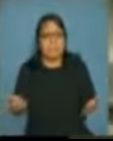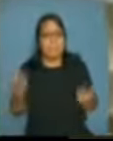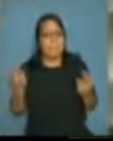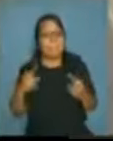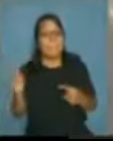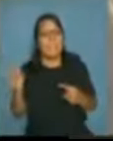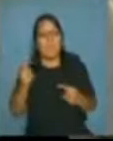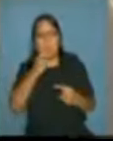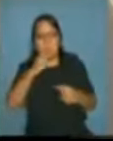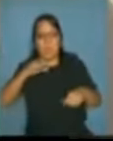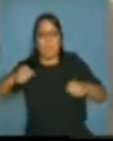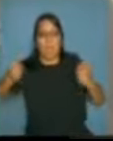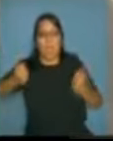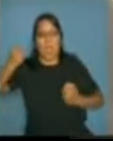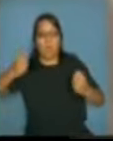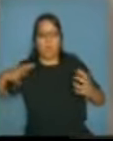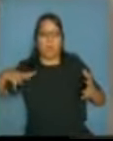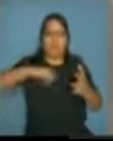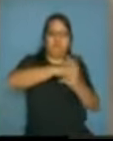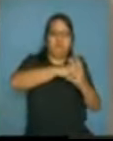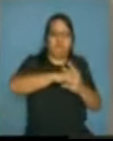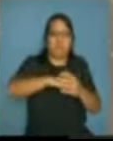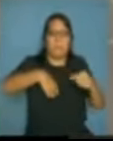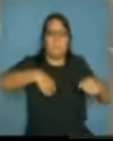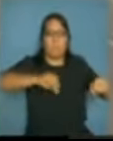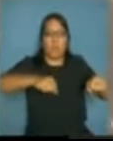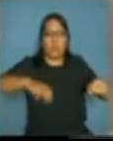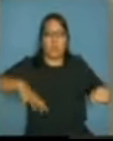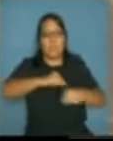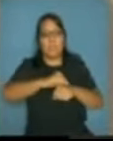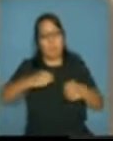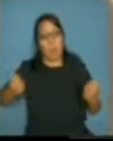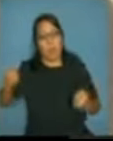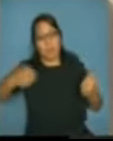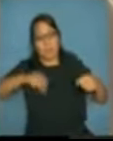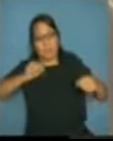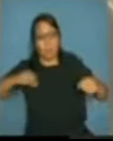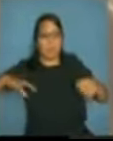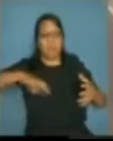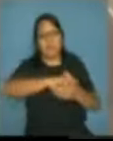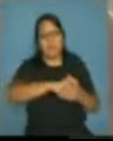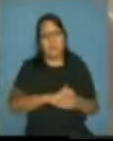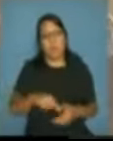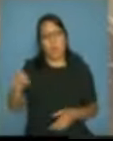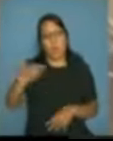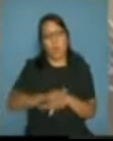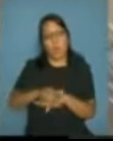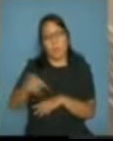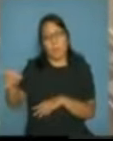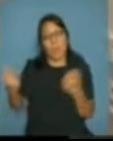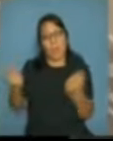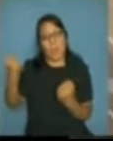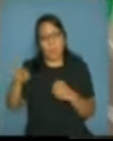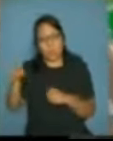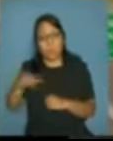se atropella a alguien y vos venís con un vehículo atropellando a esa moto o a ese peatón, sos el culpable, tenés juicio,